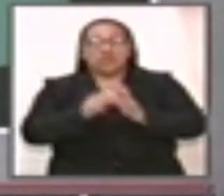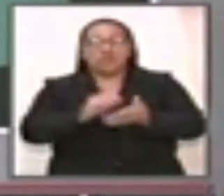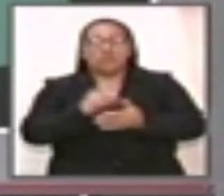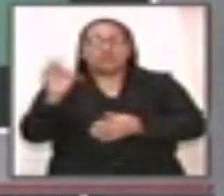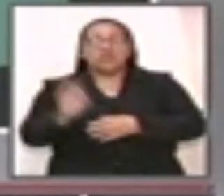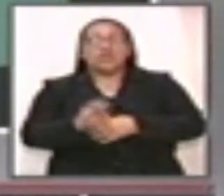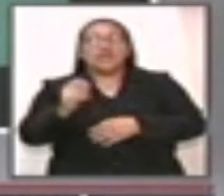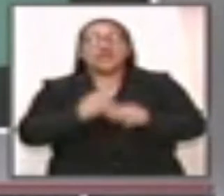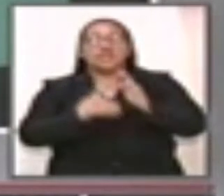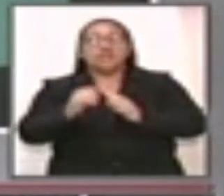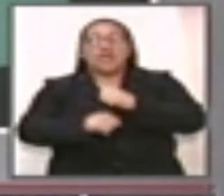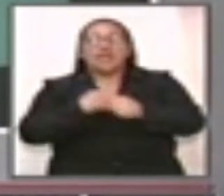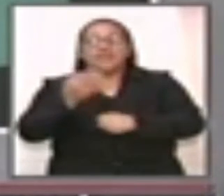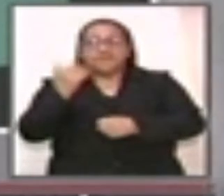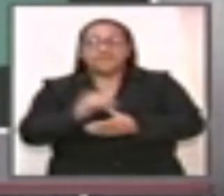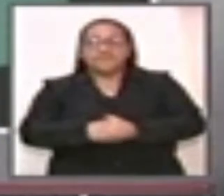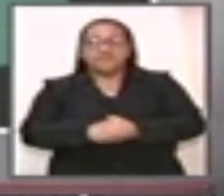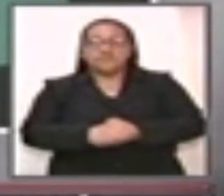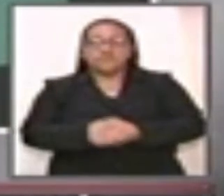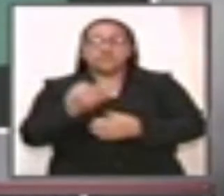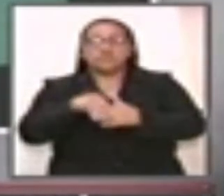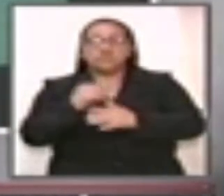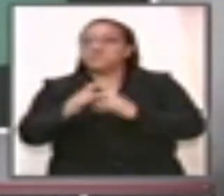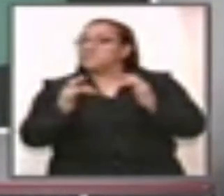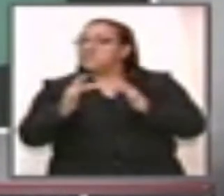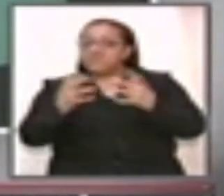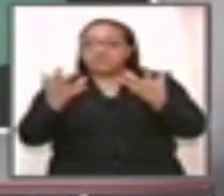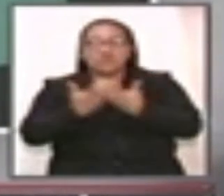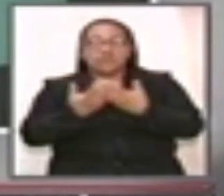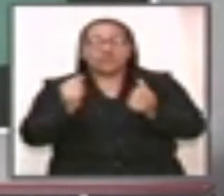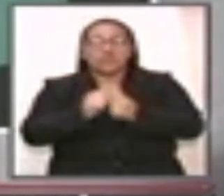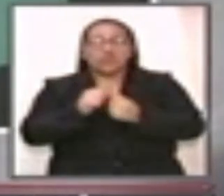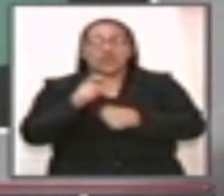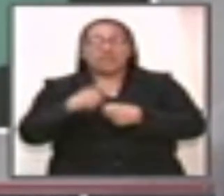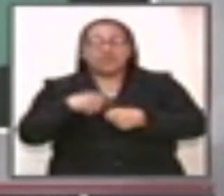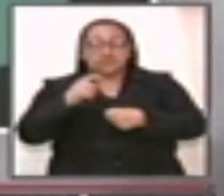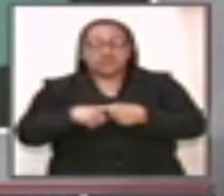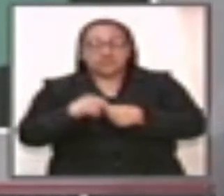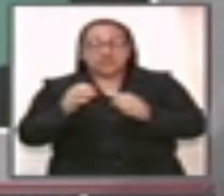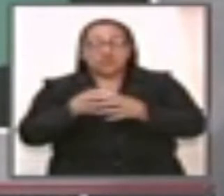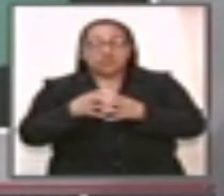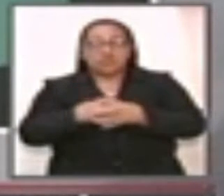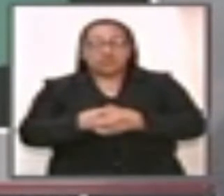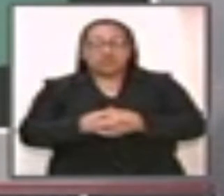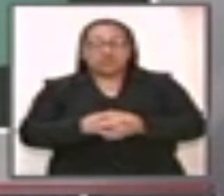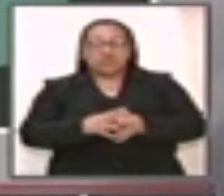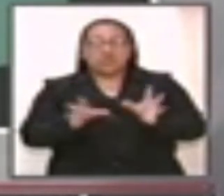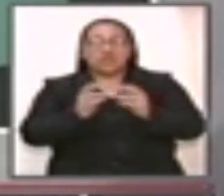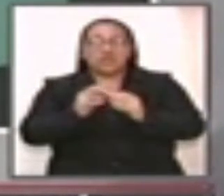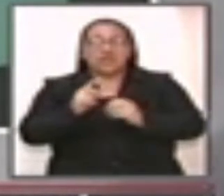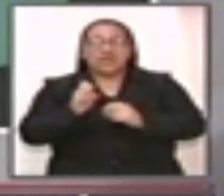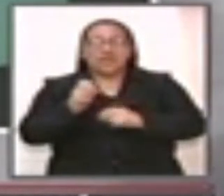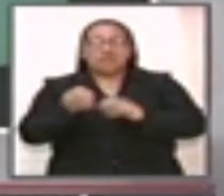tasas de crecimiento de años anteriores, guarda perfecta concordancia con la participación del sector en el total